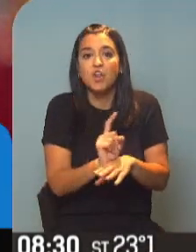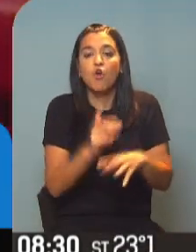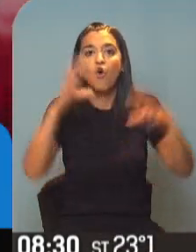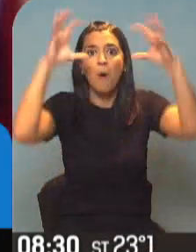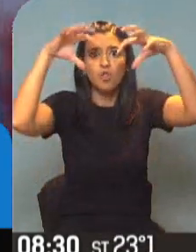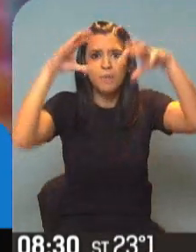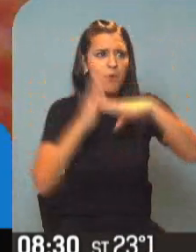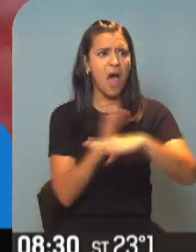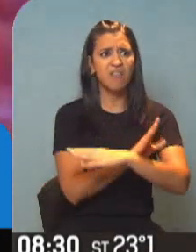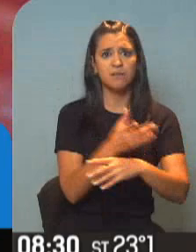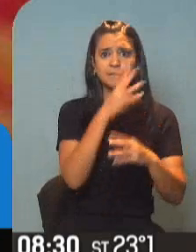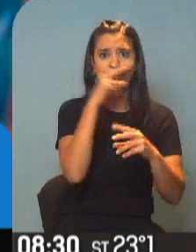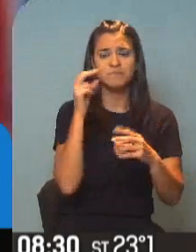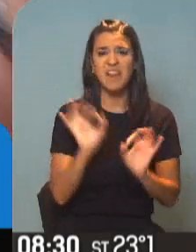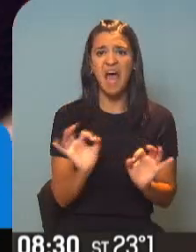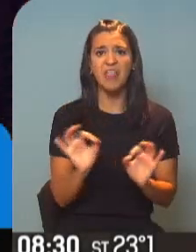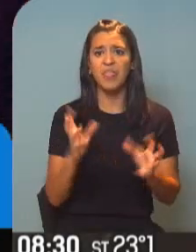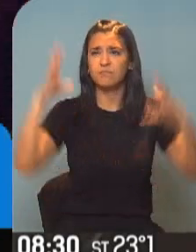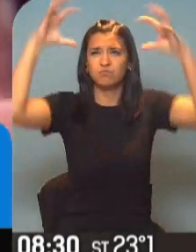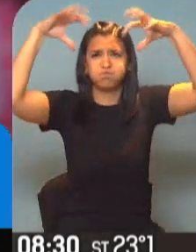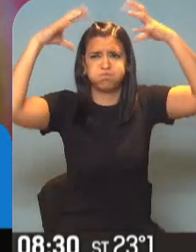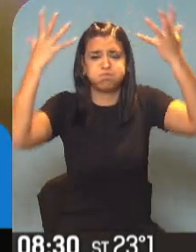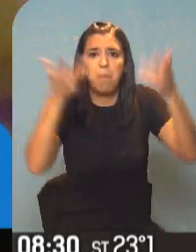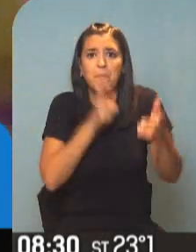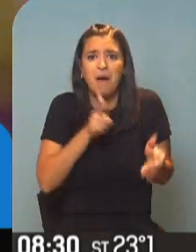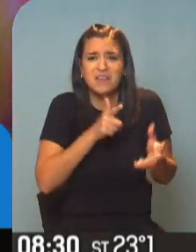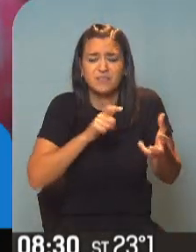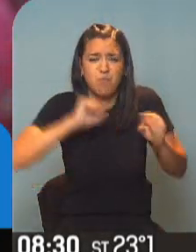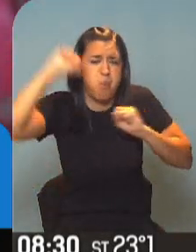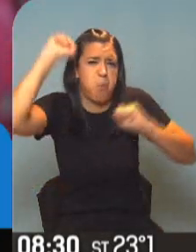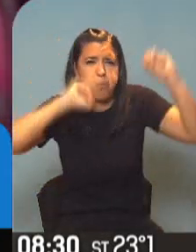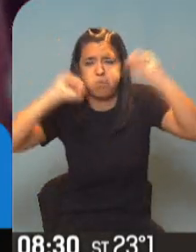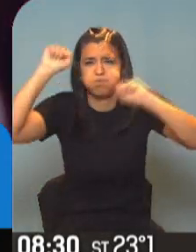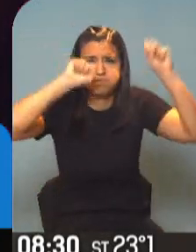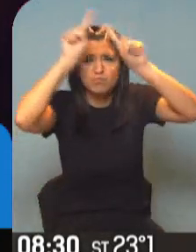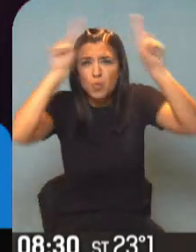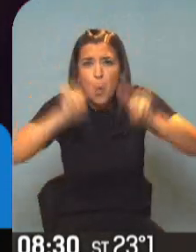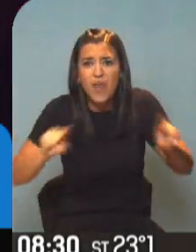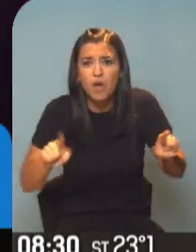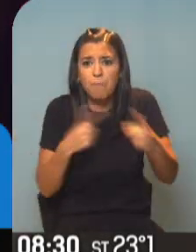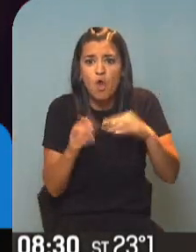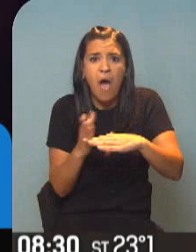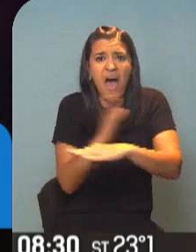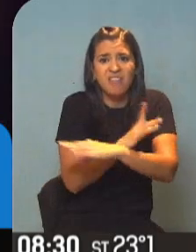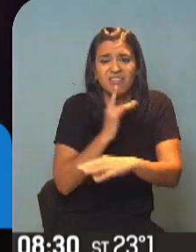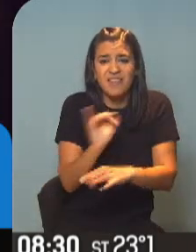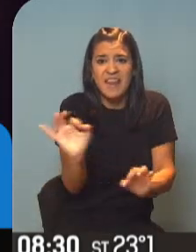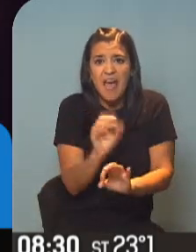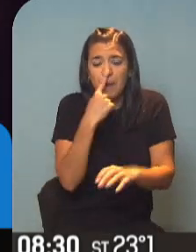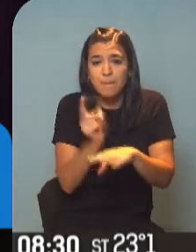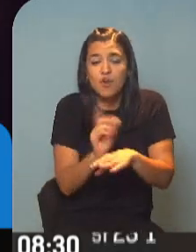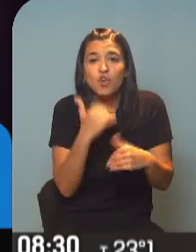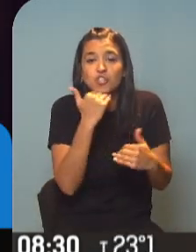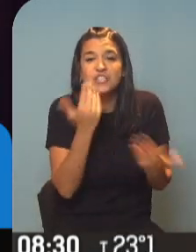porque de golpe el cielo se cae de golpe aparecen truenos y no hubo anuncios si entonces